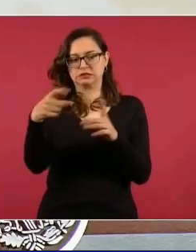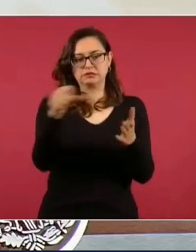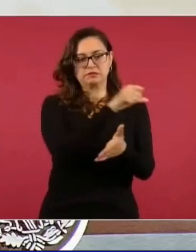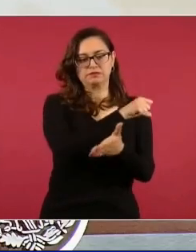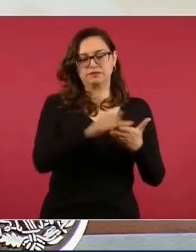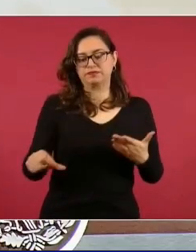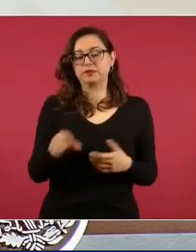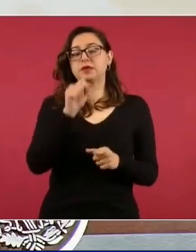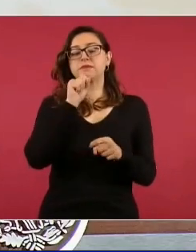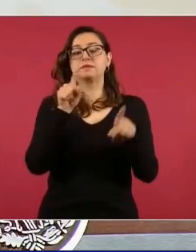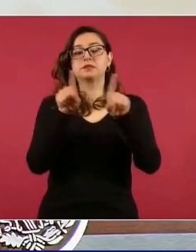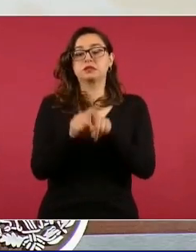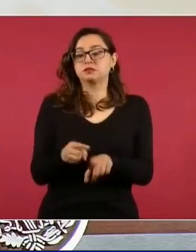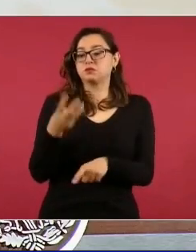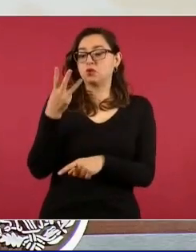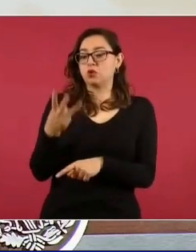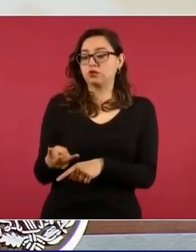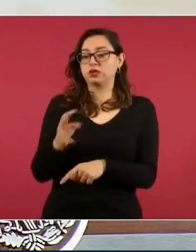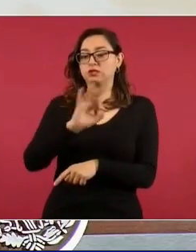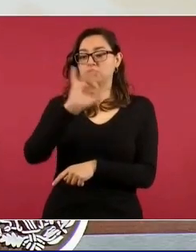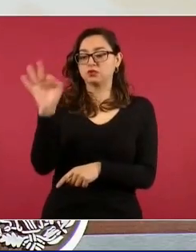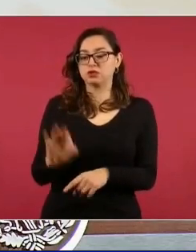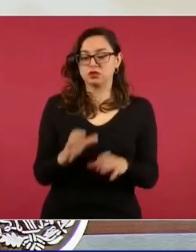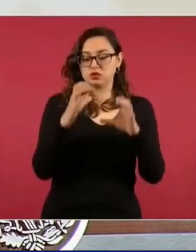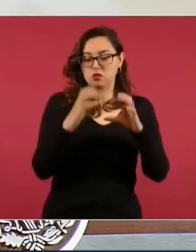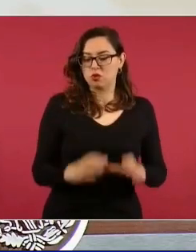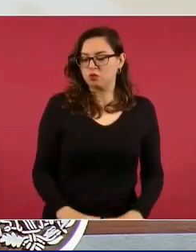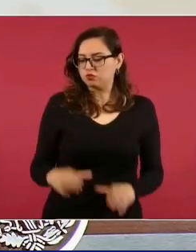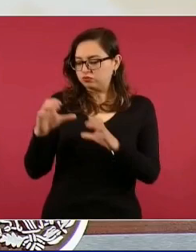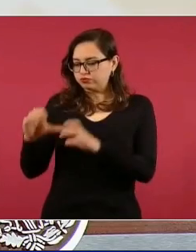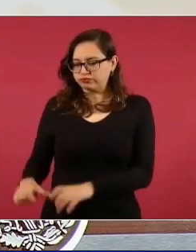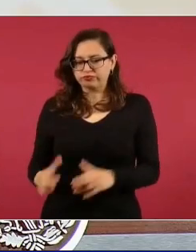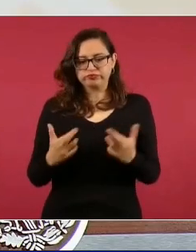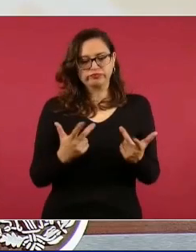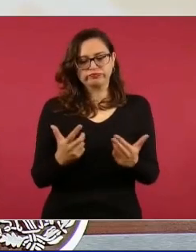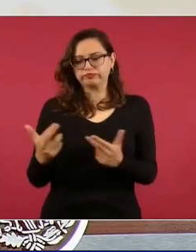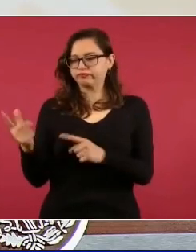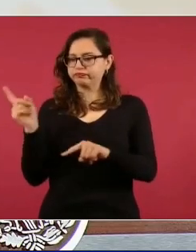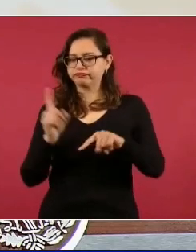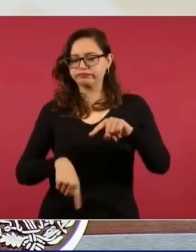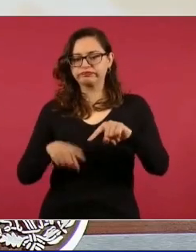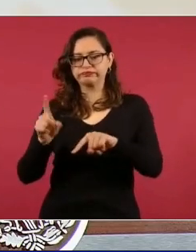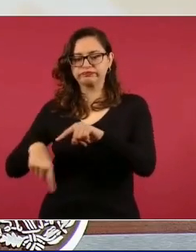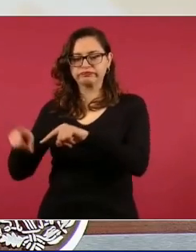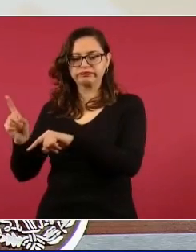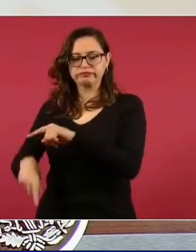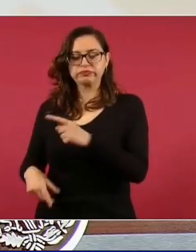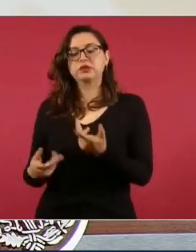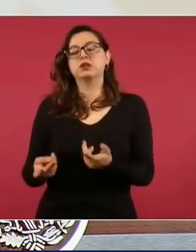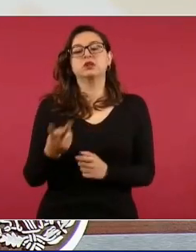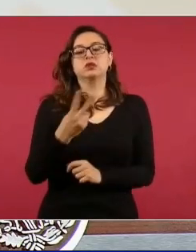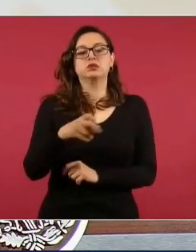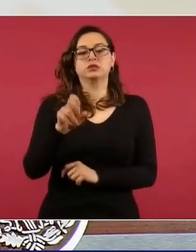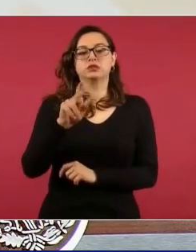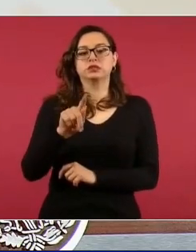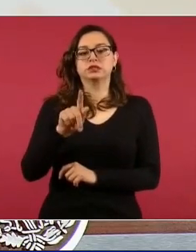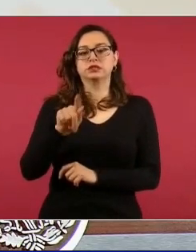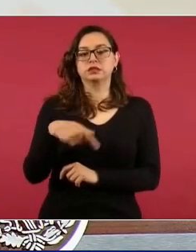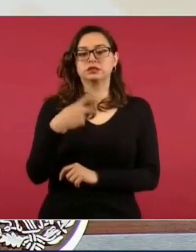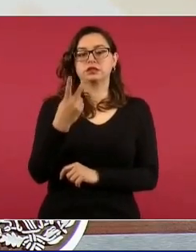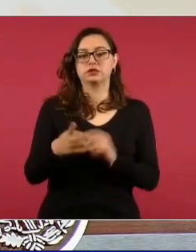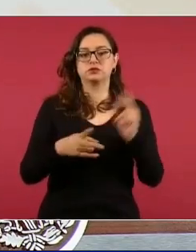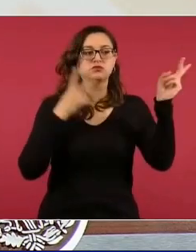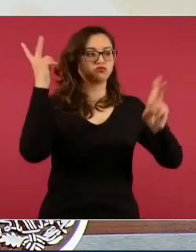estado que se sacaron del mercado. Y las 862 estaciones visitadas estaban